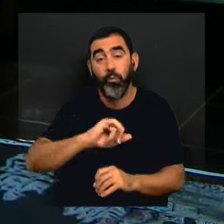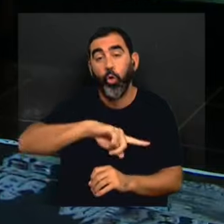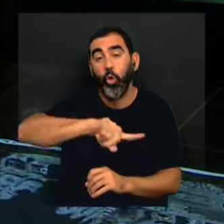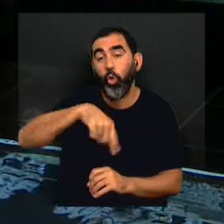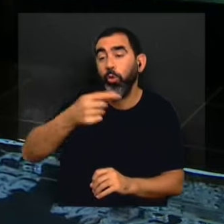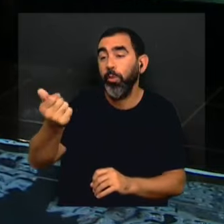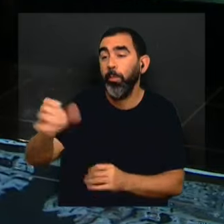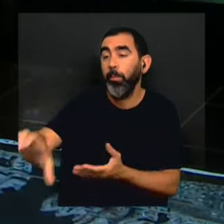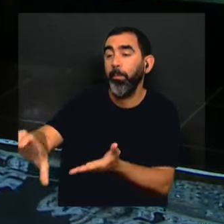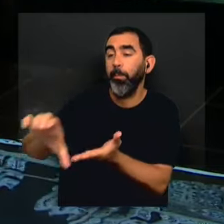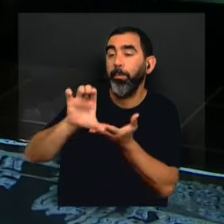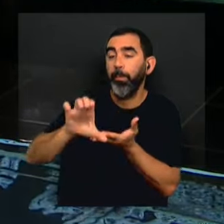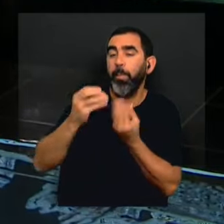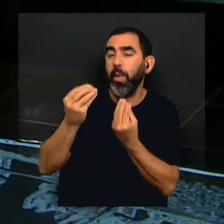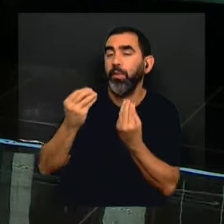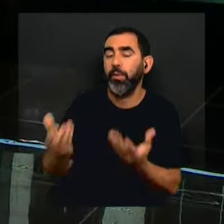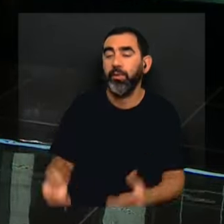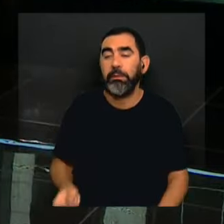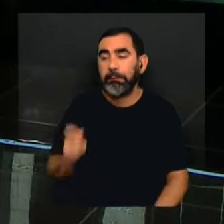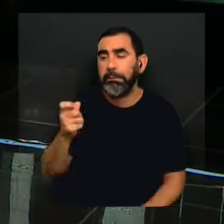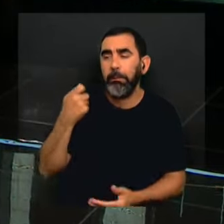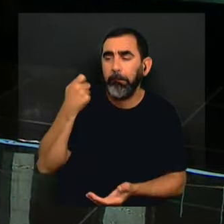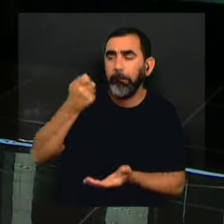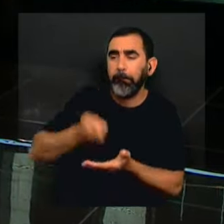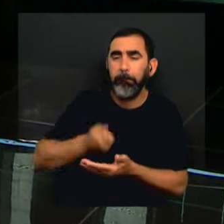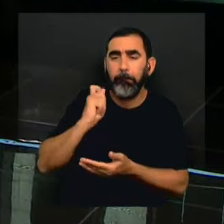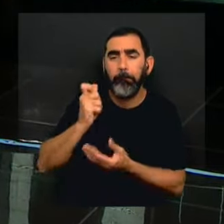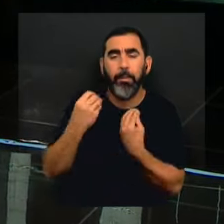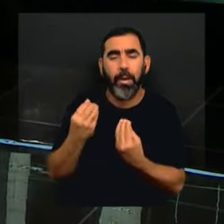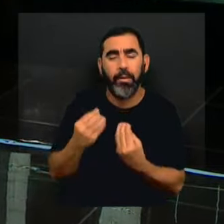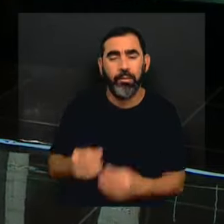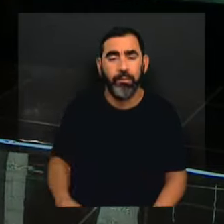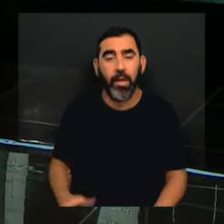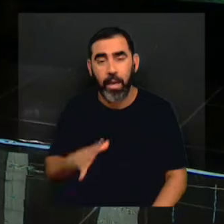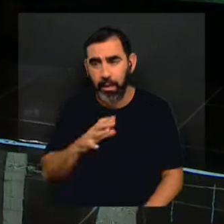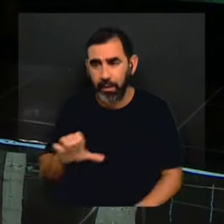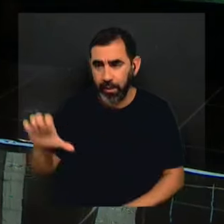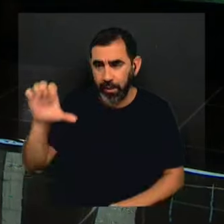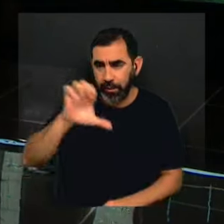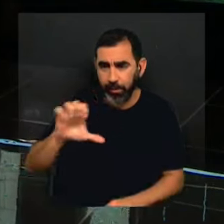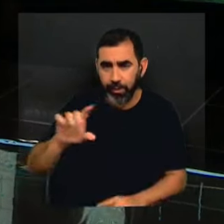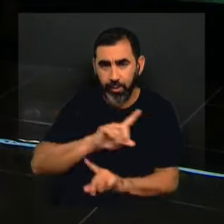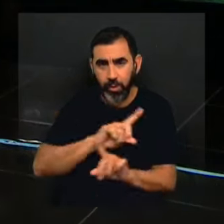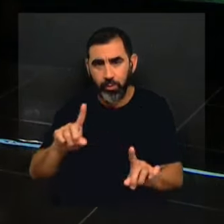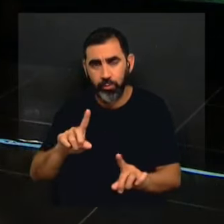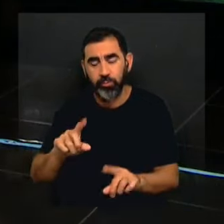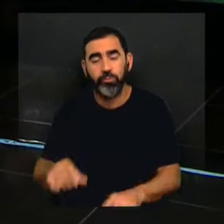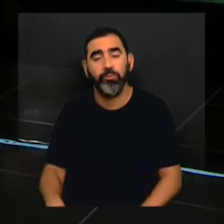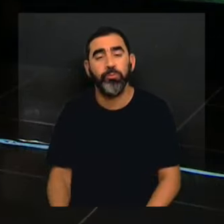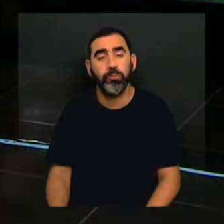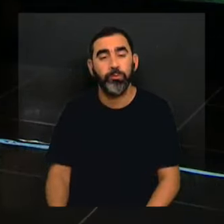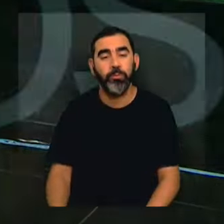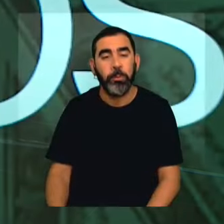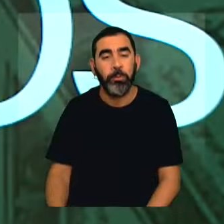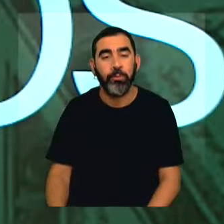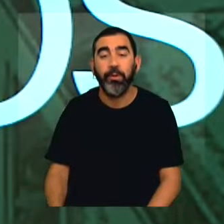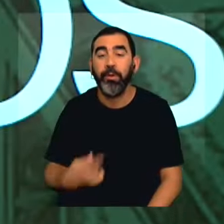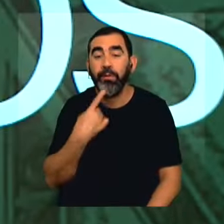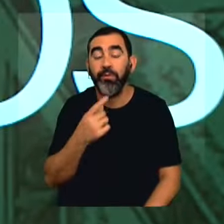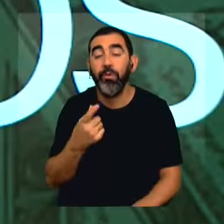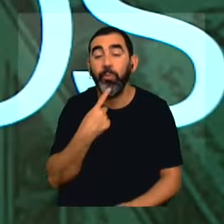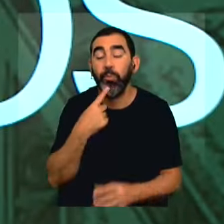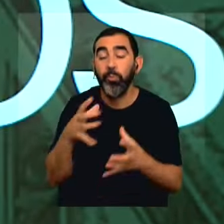manera están financiando sus campañas Quiénes son los que aportan y quiénes no si hay empresas y no hay empresas él es muy radical en este tema dice que los partidos si